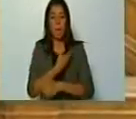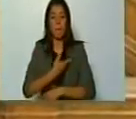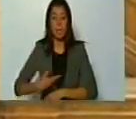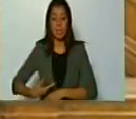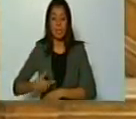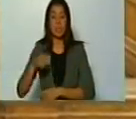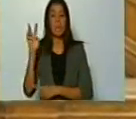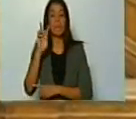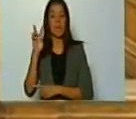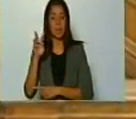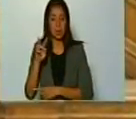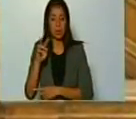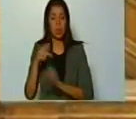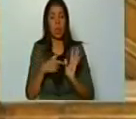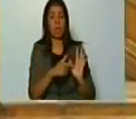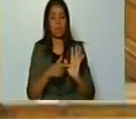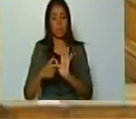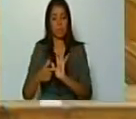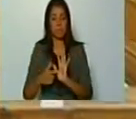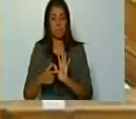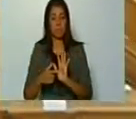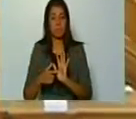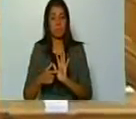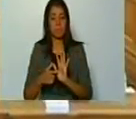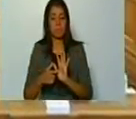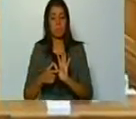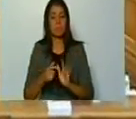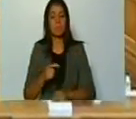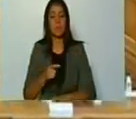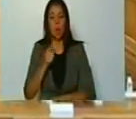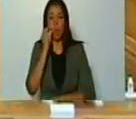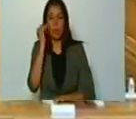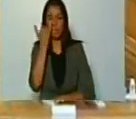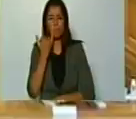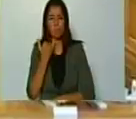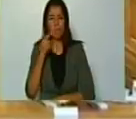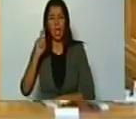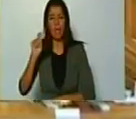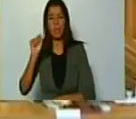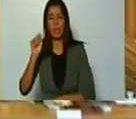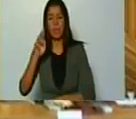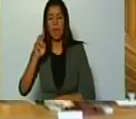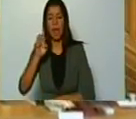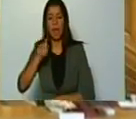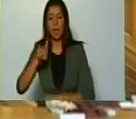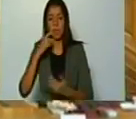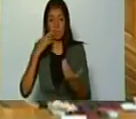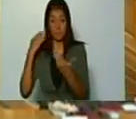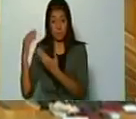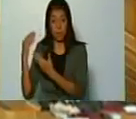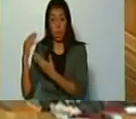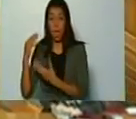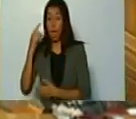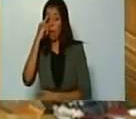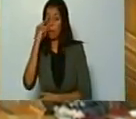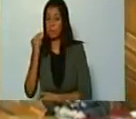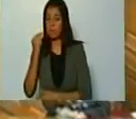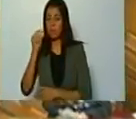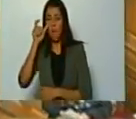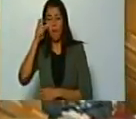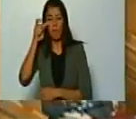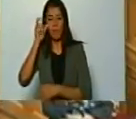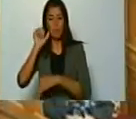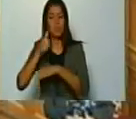Bolivariana de Venezuela, Tarek El Aissami. Ahí vemos el fiscal general de la República, Tarek William Saab, por